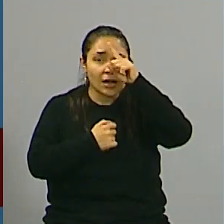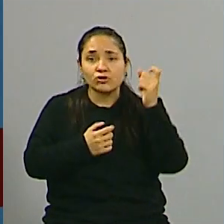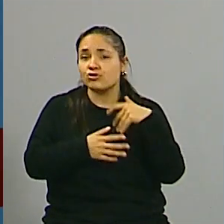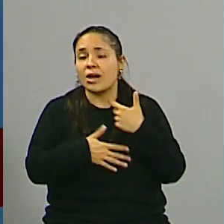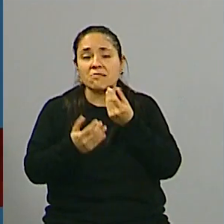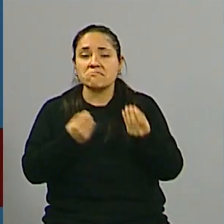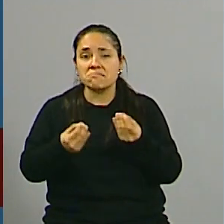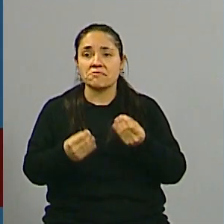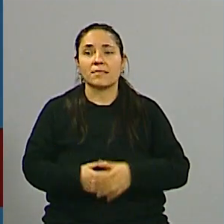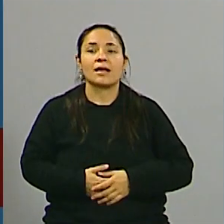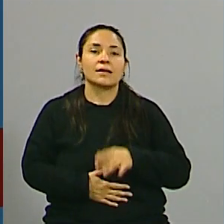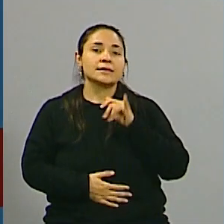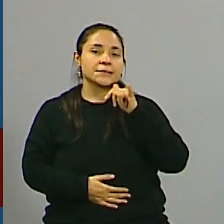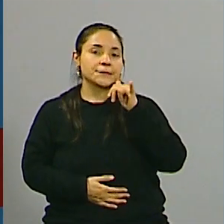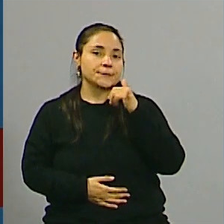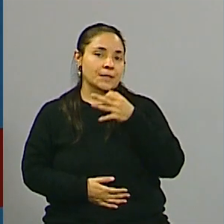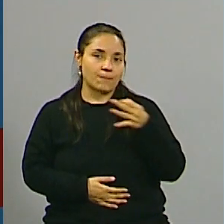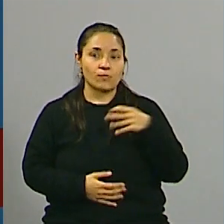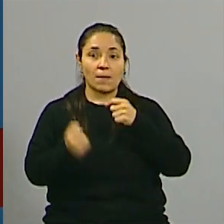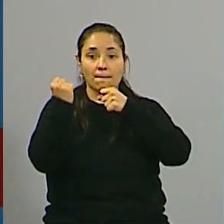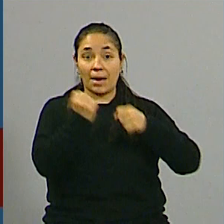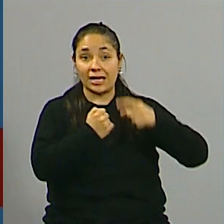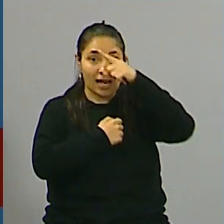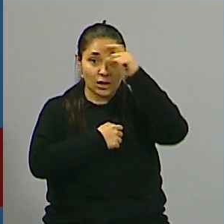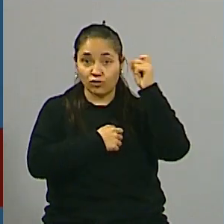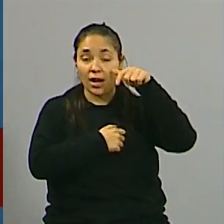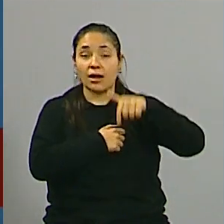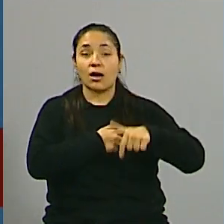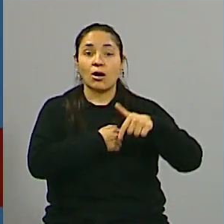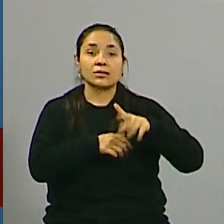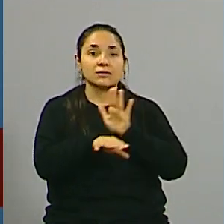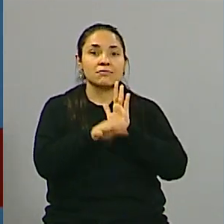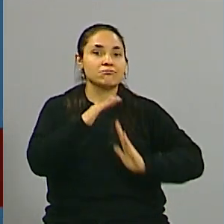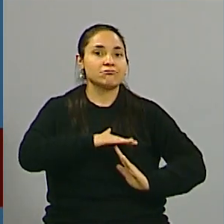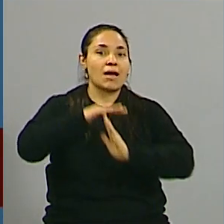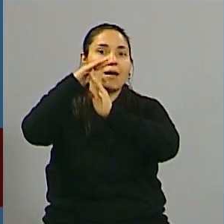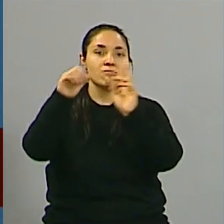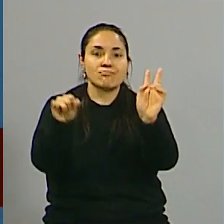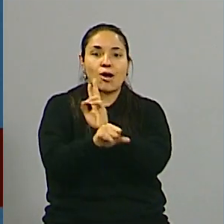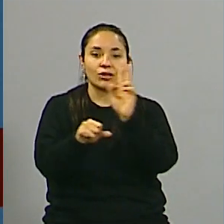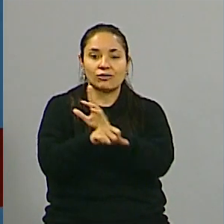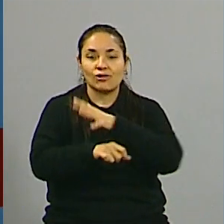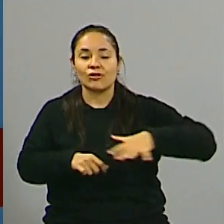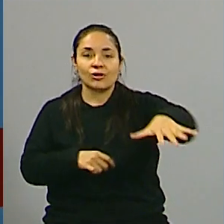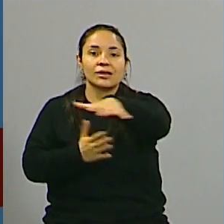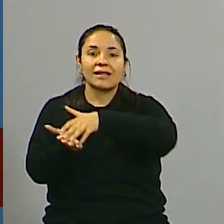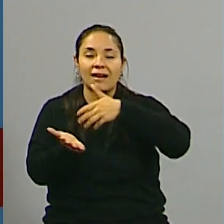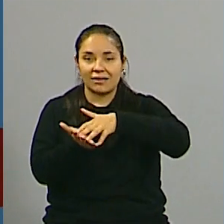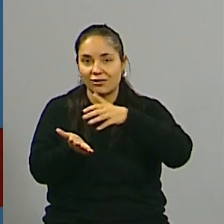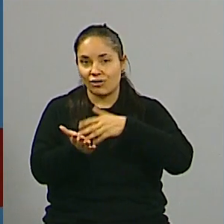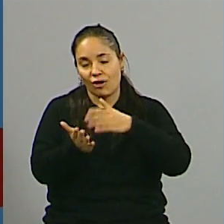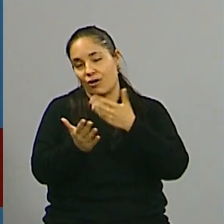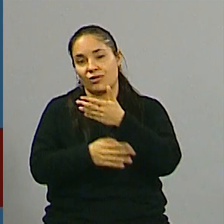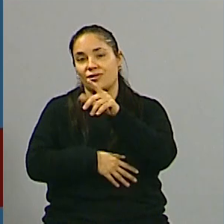parques. Así es. Bueno, los parques nacionales hoy en día son la máxima figura de protección legal de los territorios en nuestro